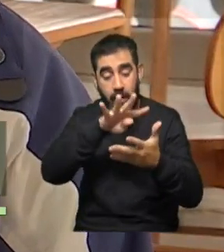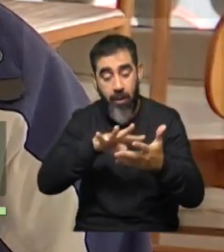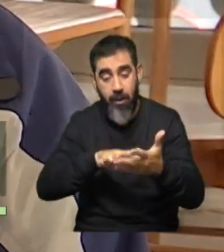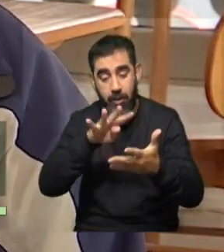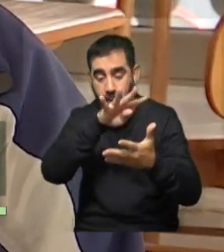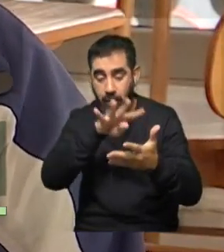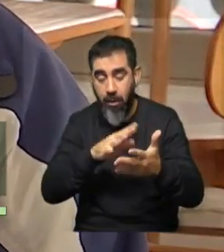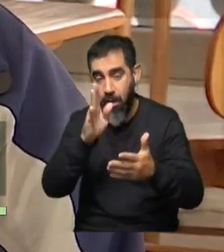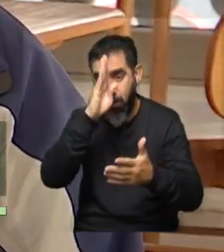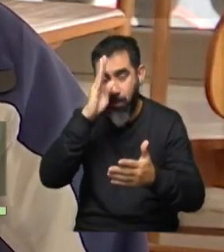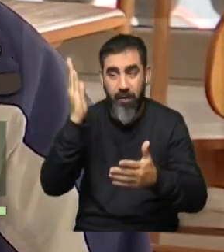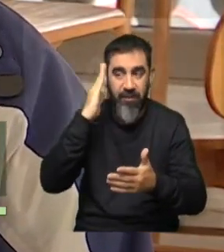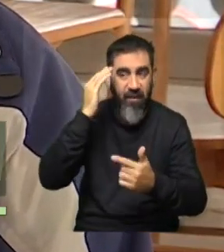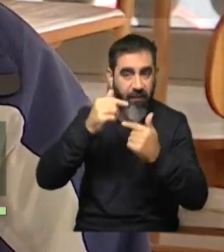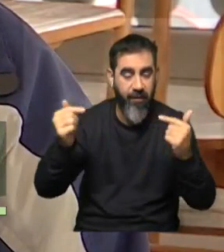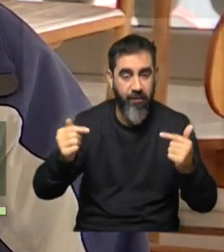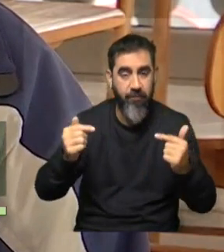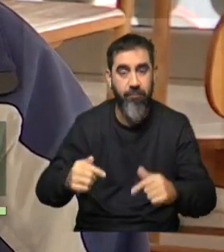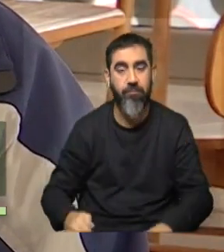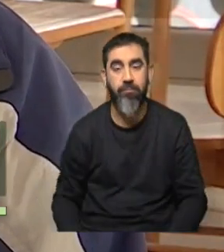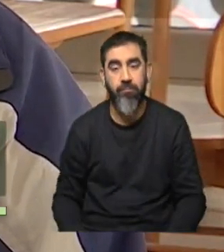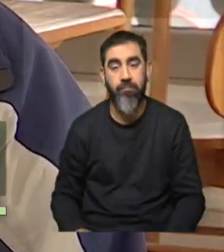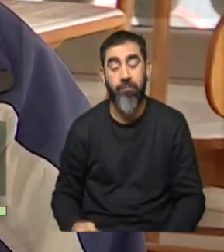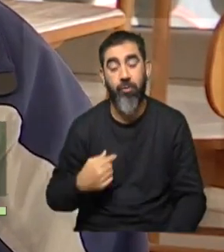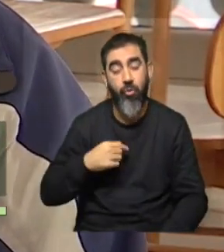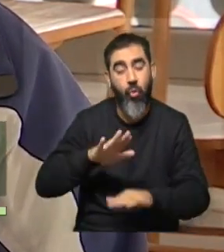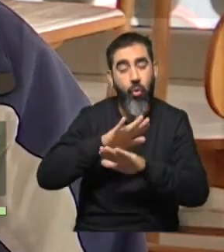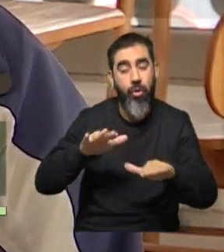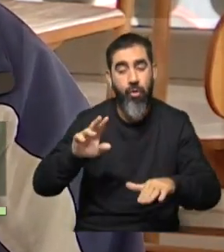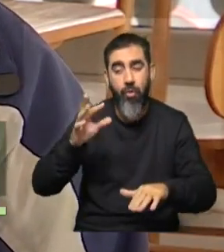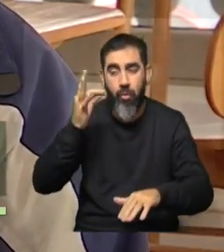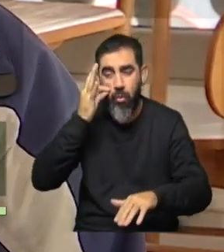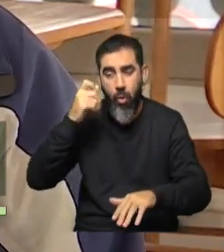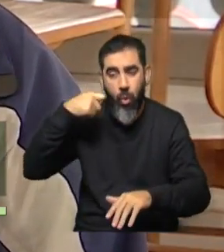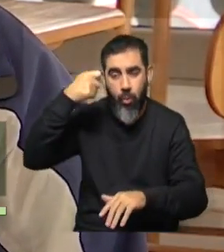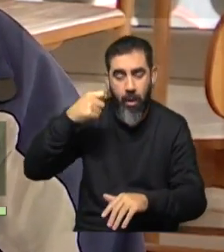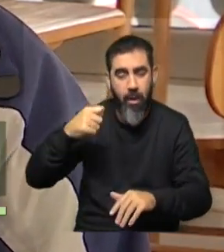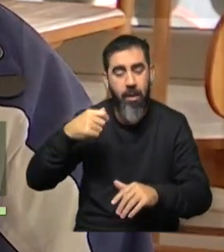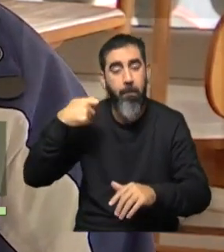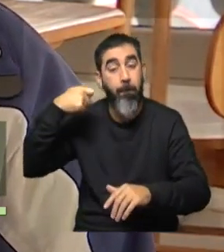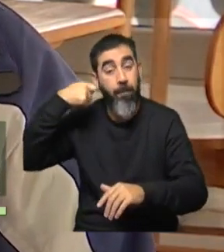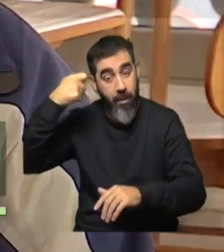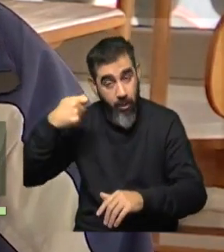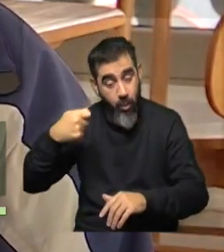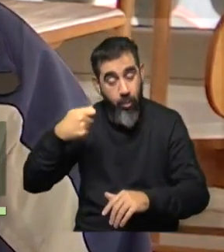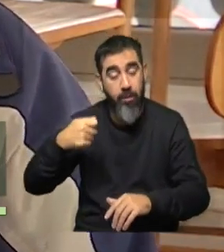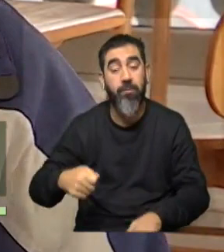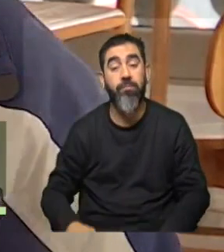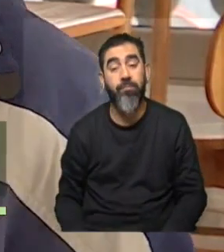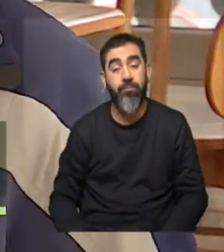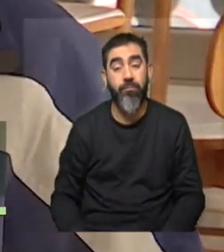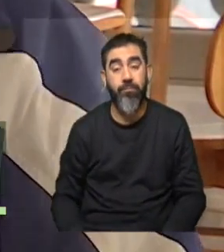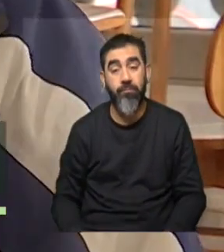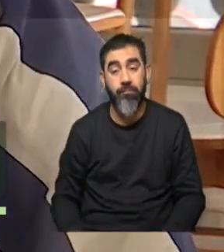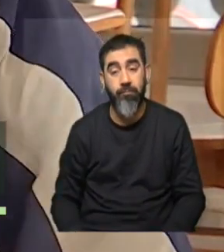en leer en aprender en saber yo me acuerdo era chico había documentales veíamos película y bueno